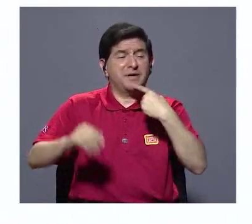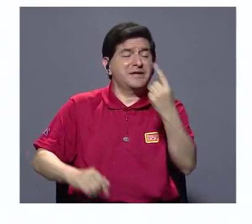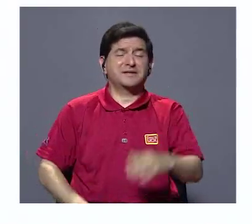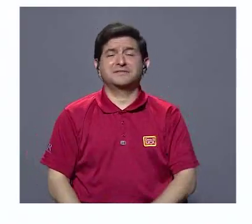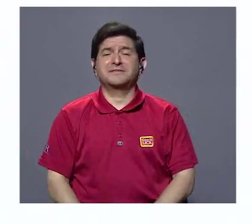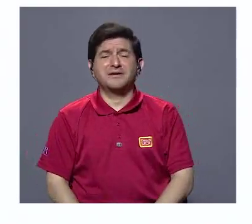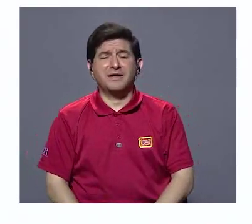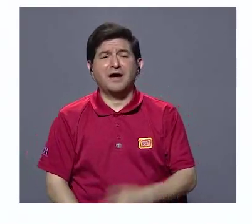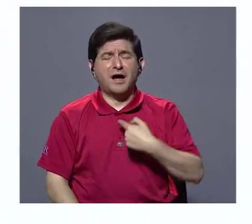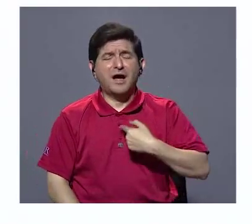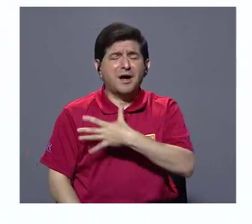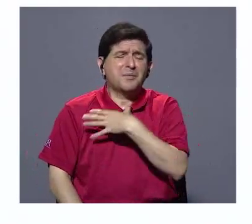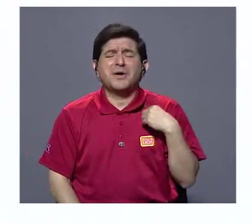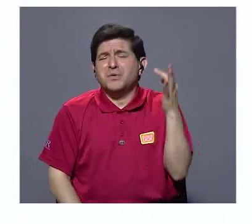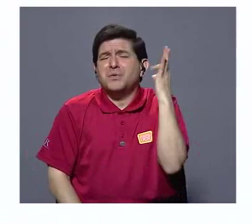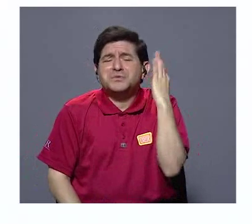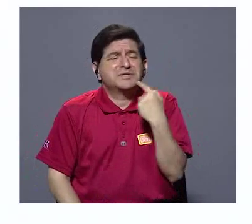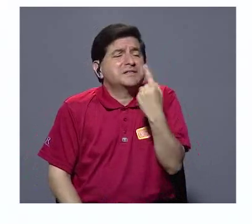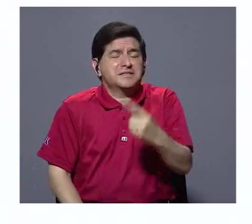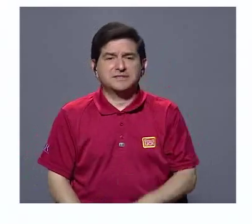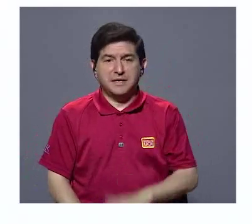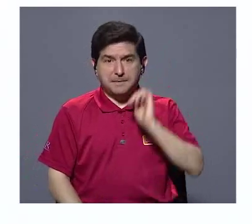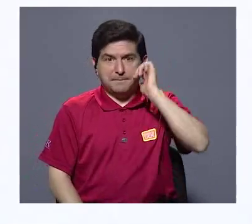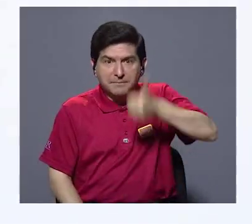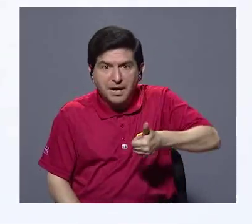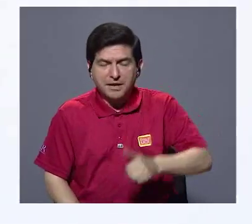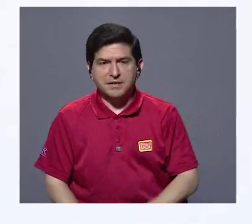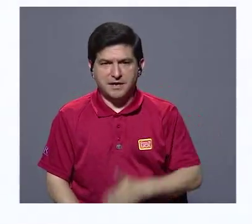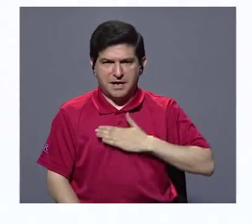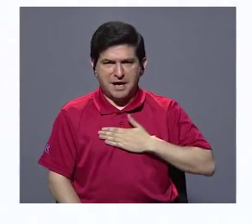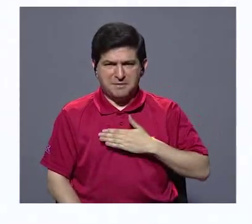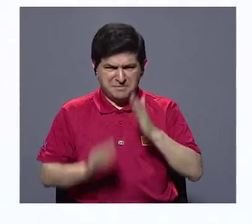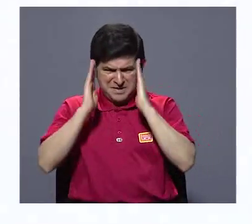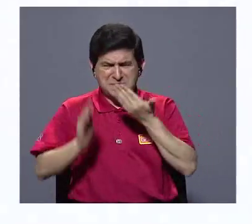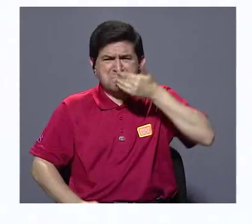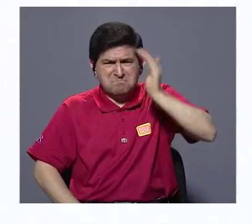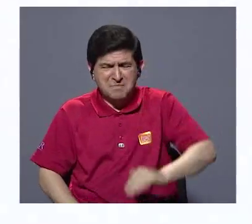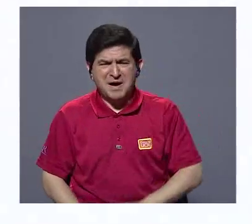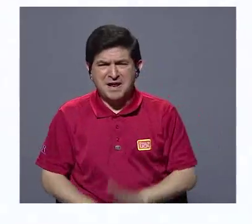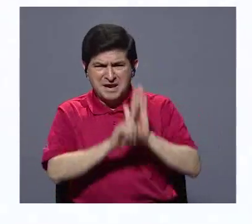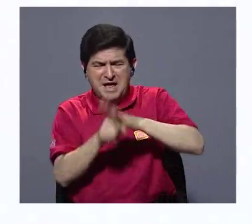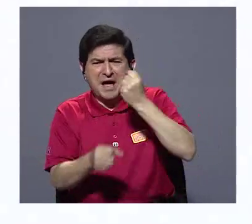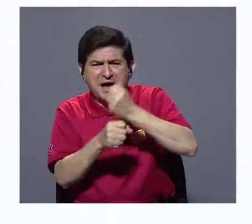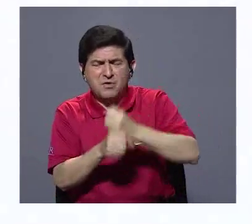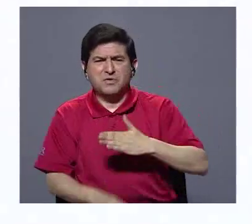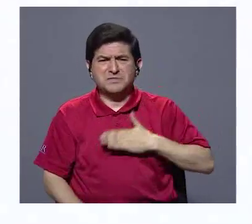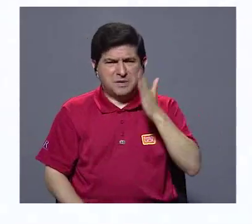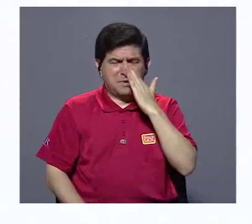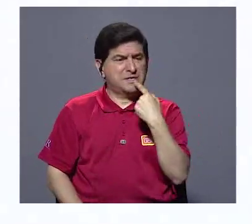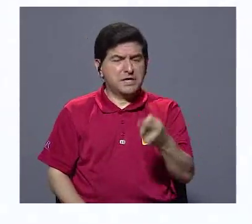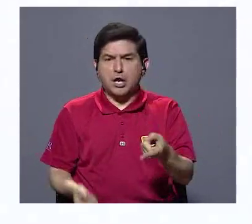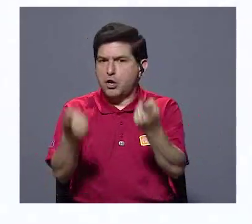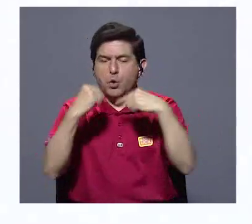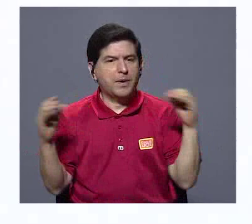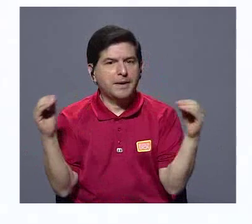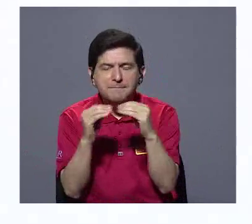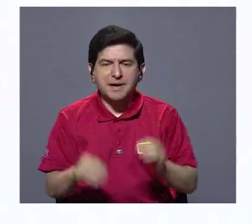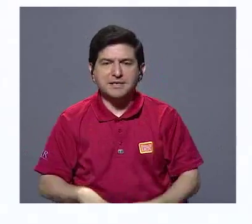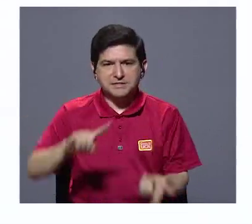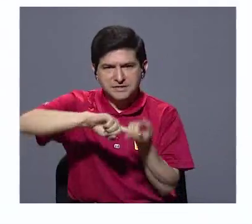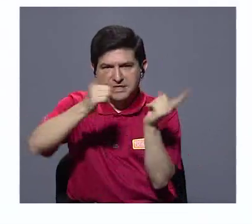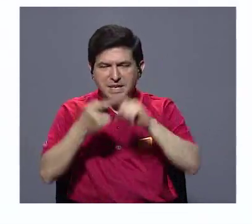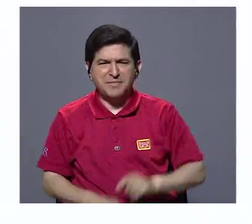como yo no voy a levantarme en la mañana y decir como, ay, voy a decir que me gustan las mujeres para que mañana me traten mal, me acosen laboralmente, mi mamá diga